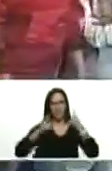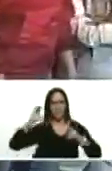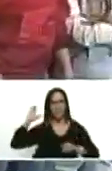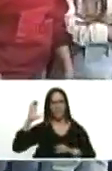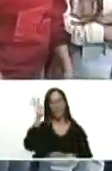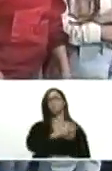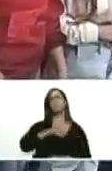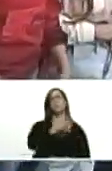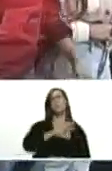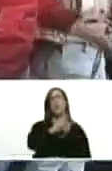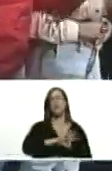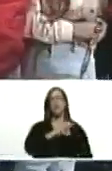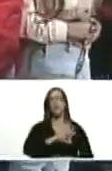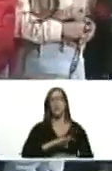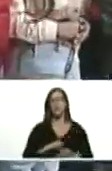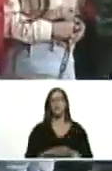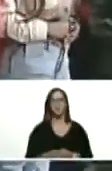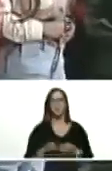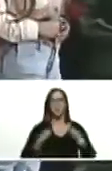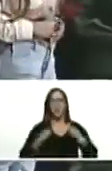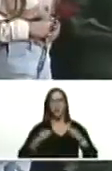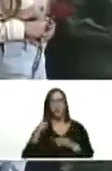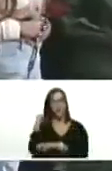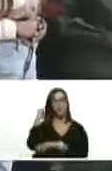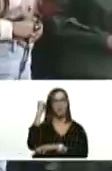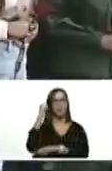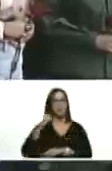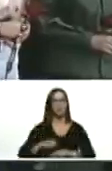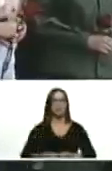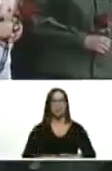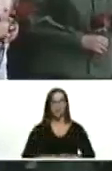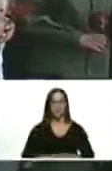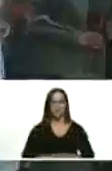¡Independencia y patria socialista!